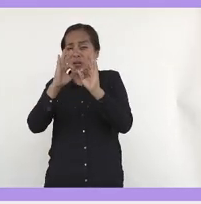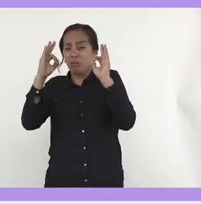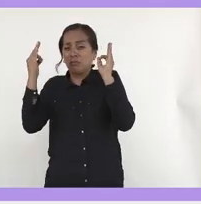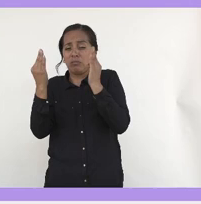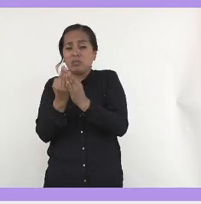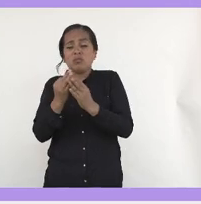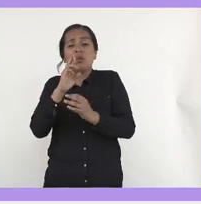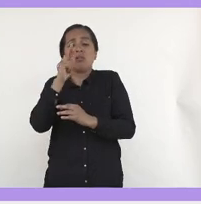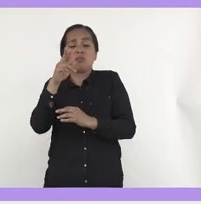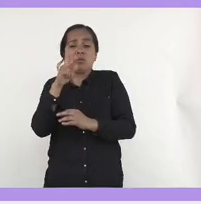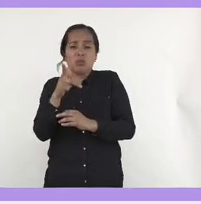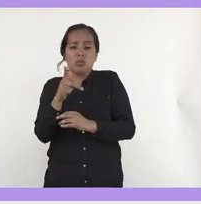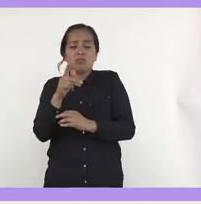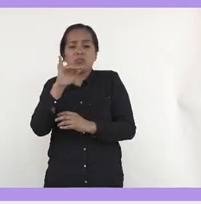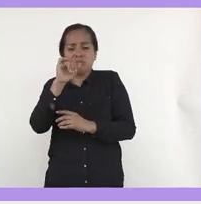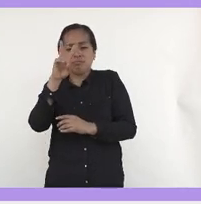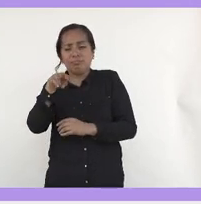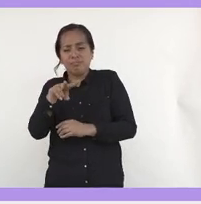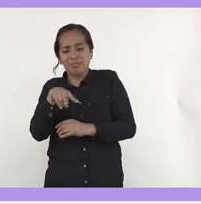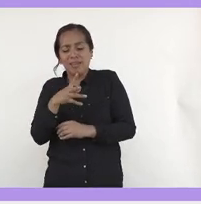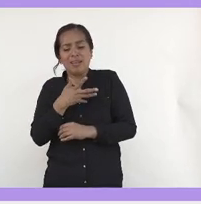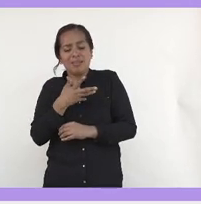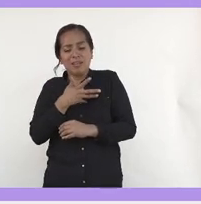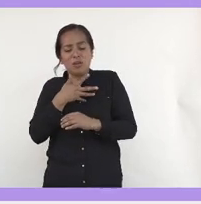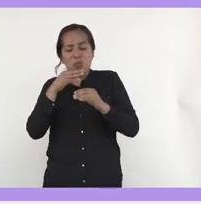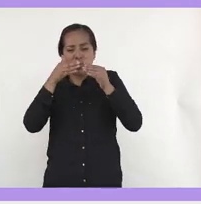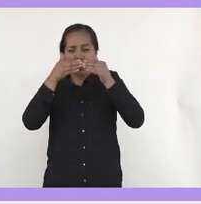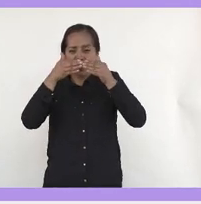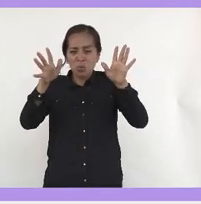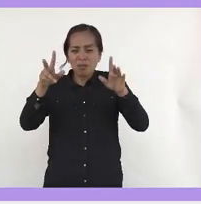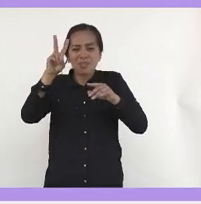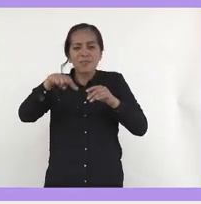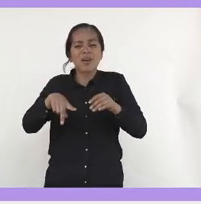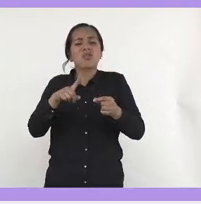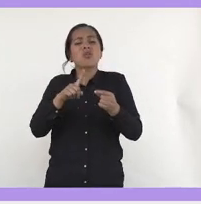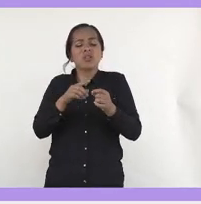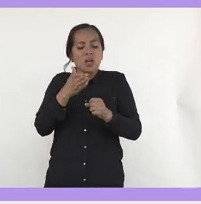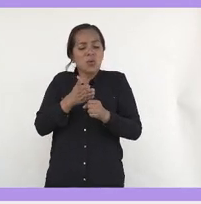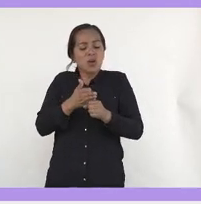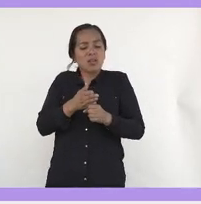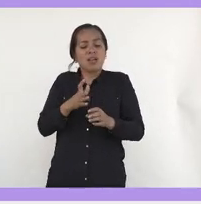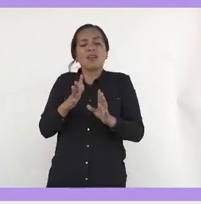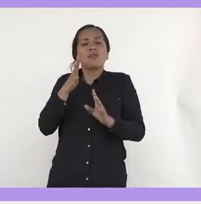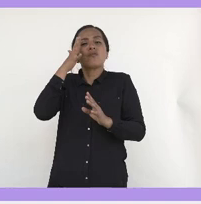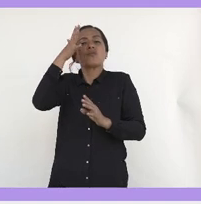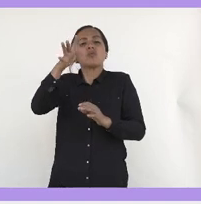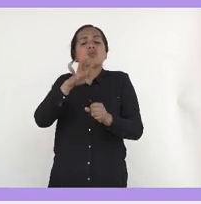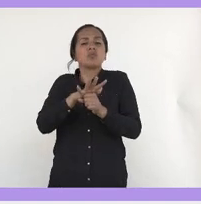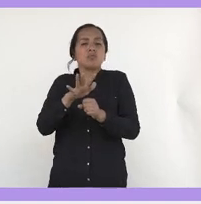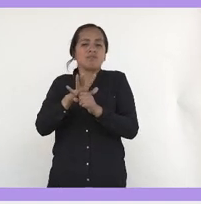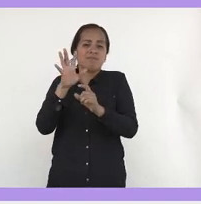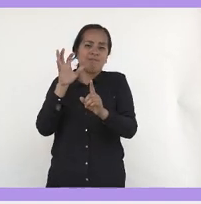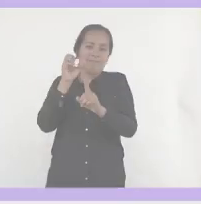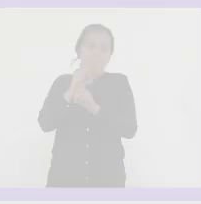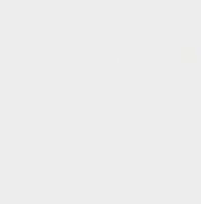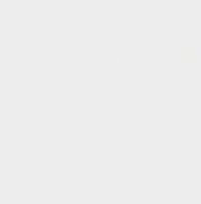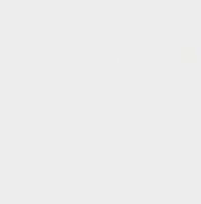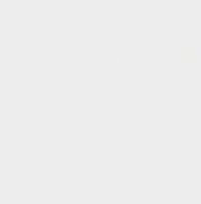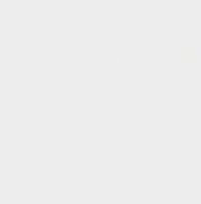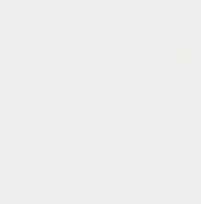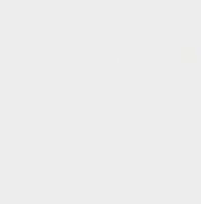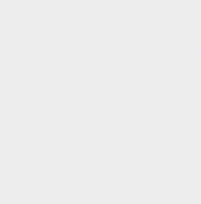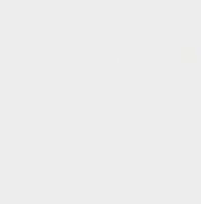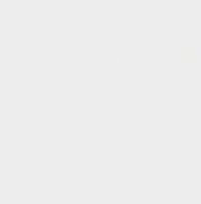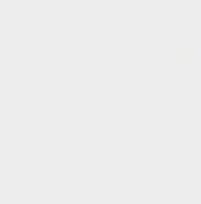de mejorar cierto de tener un panorama real de dónde estamos y hacia dónde tenemos que ir y bueno yo siempre lo